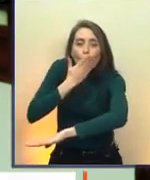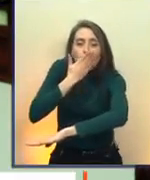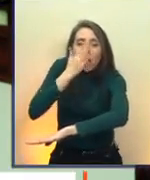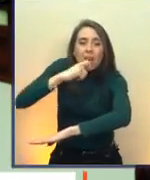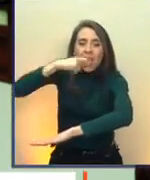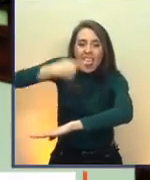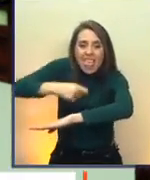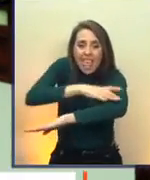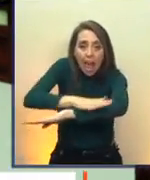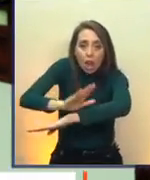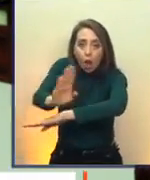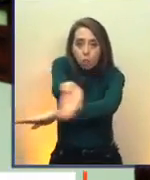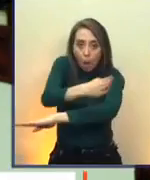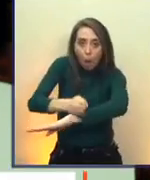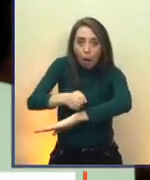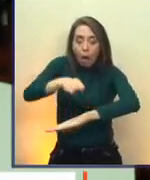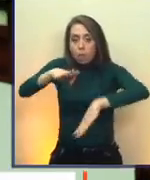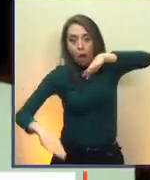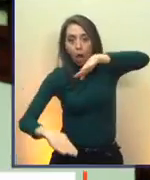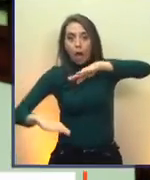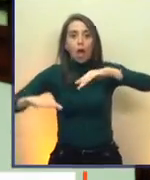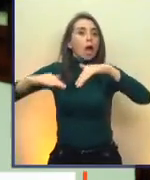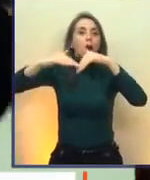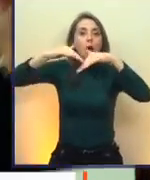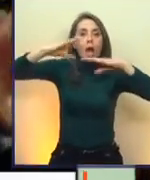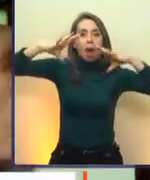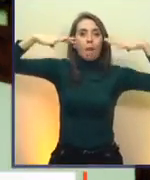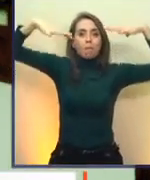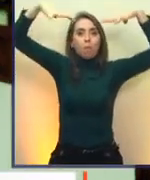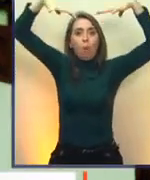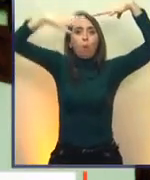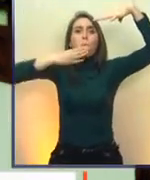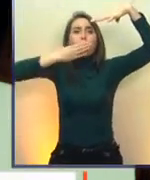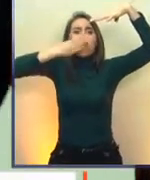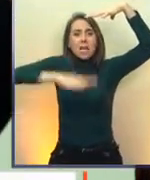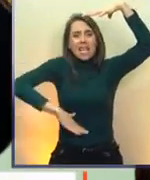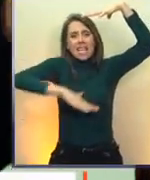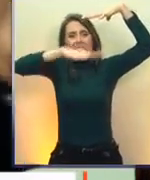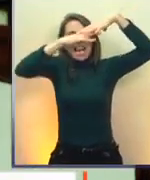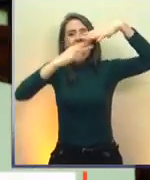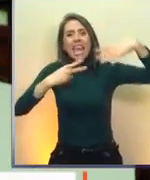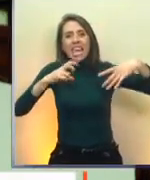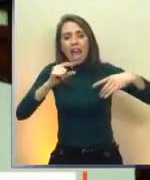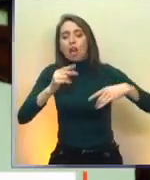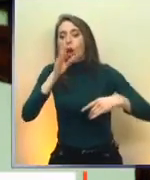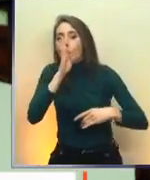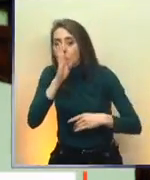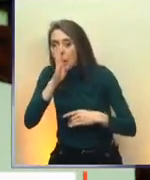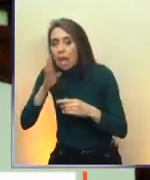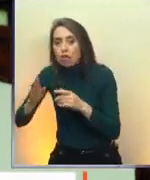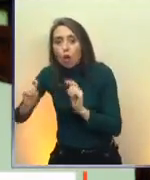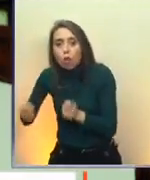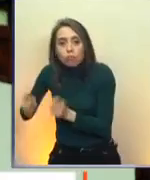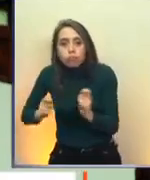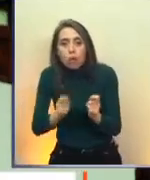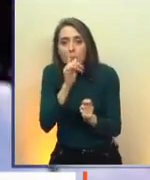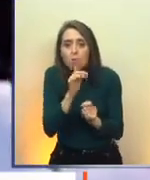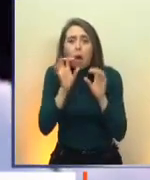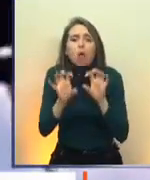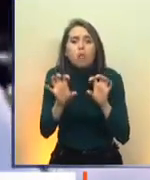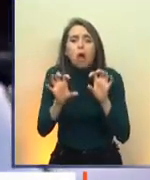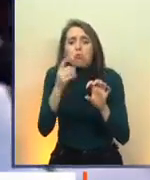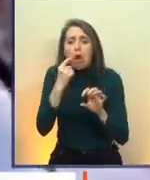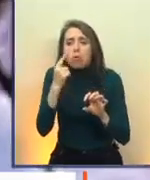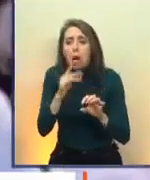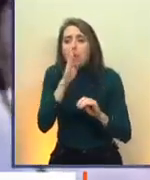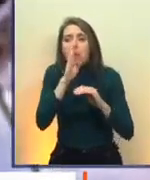se rompen y hay que atravesar colinas de hielo con los trineos, con todo, con los perros, con los esquimales, los perros aullando, que sea un